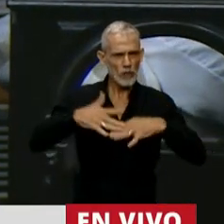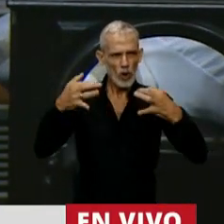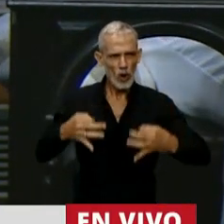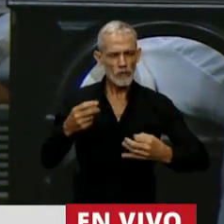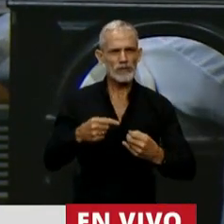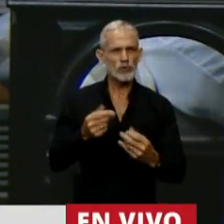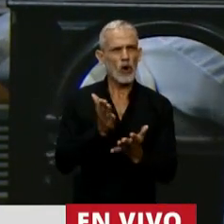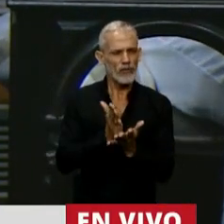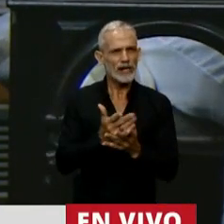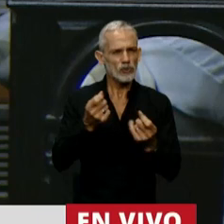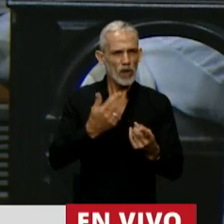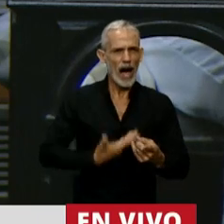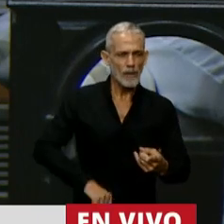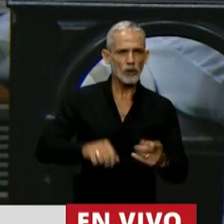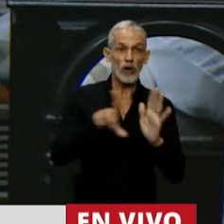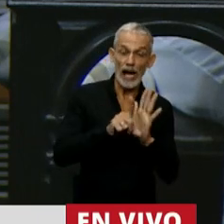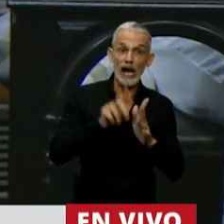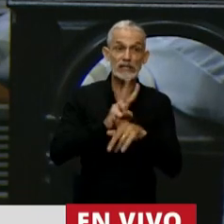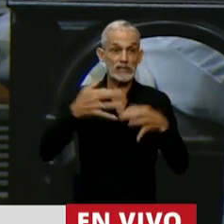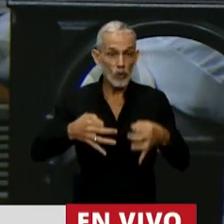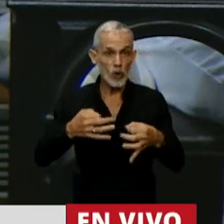al aborto legal, seguro y gratuito.